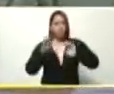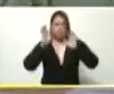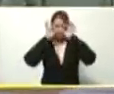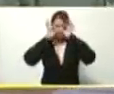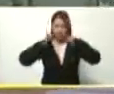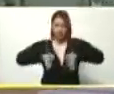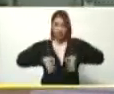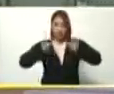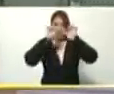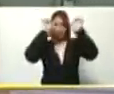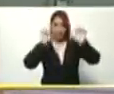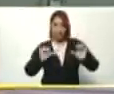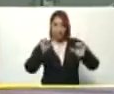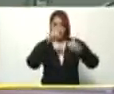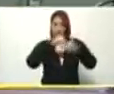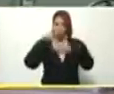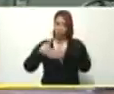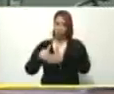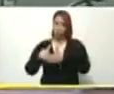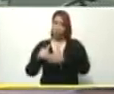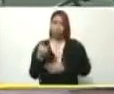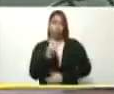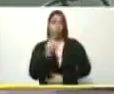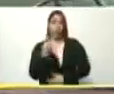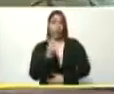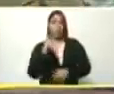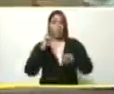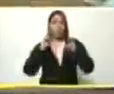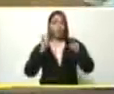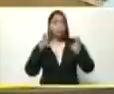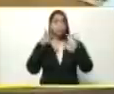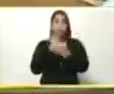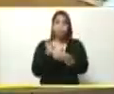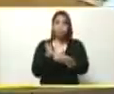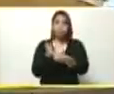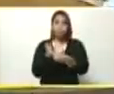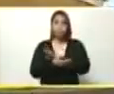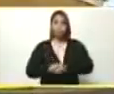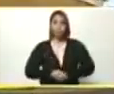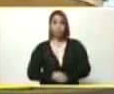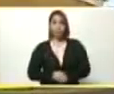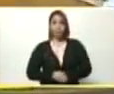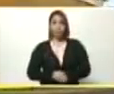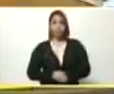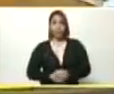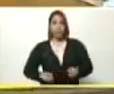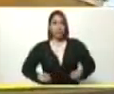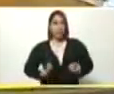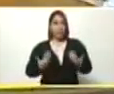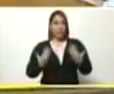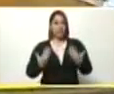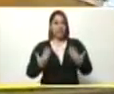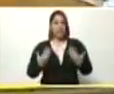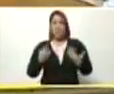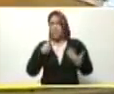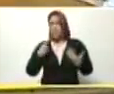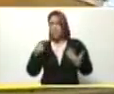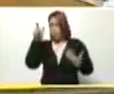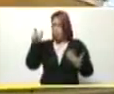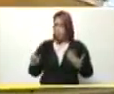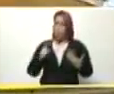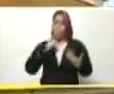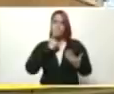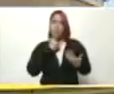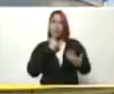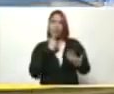sistema electoral. Me estoy refiriendo solo en este momento a la expresión del general en jefe.